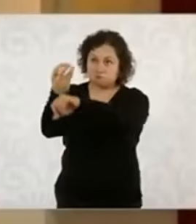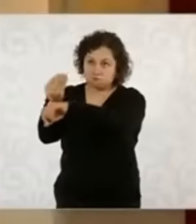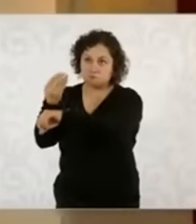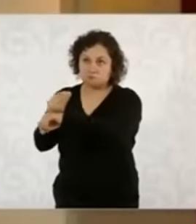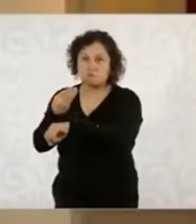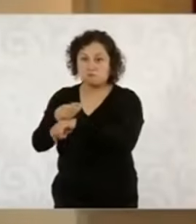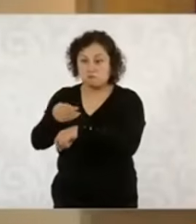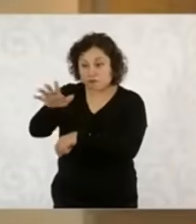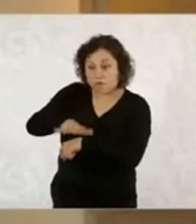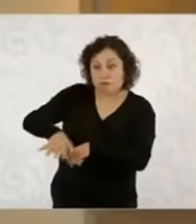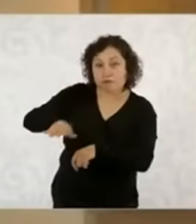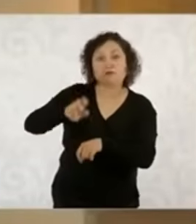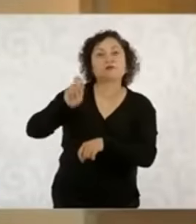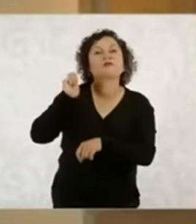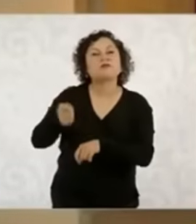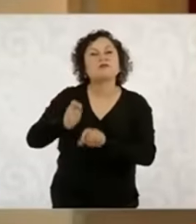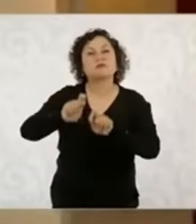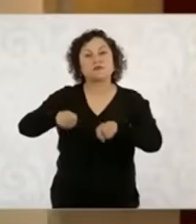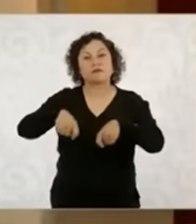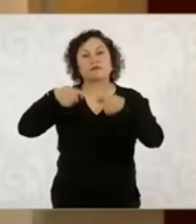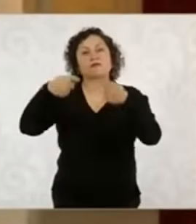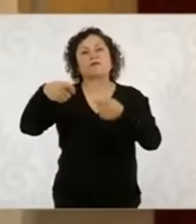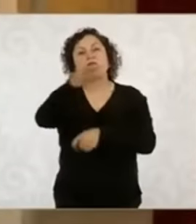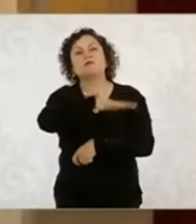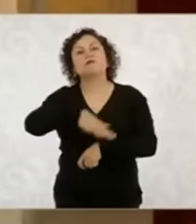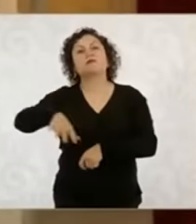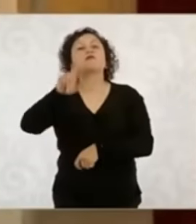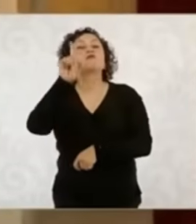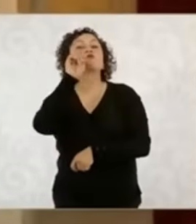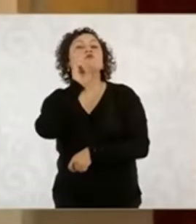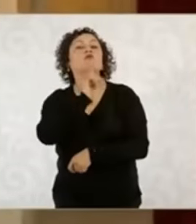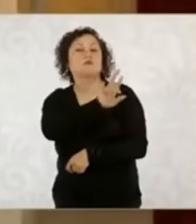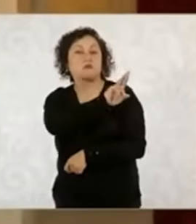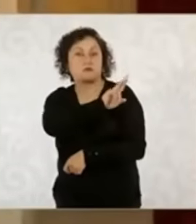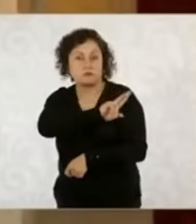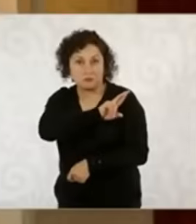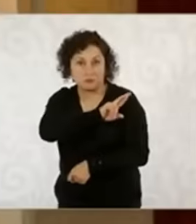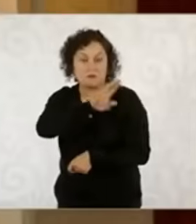mujeres, jefas de familia, jóvenes